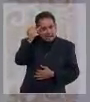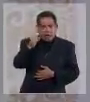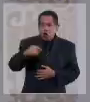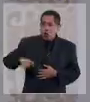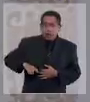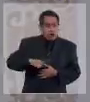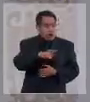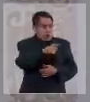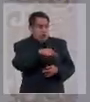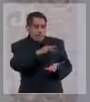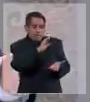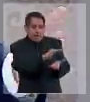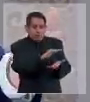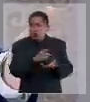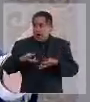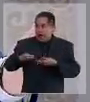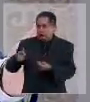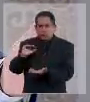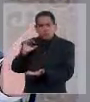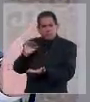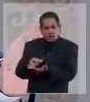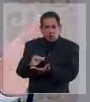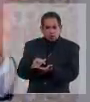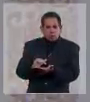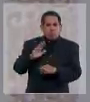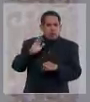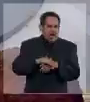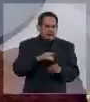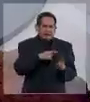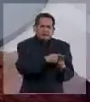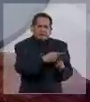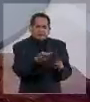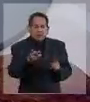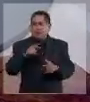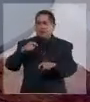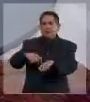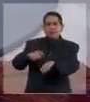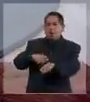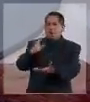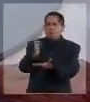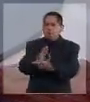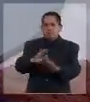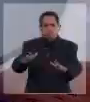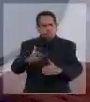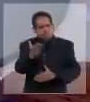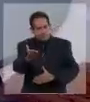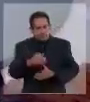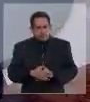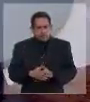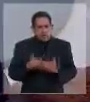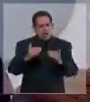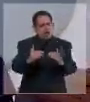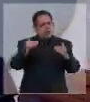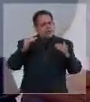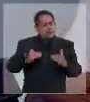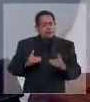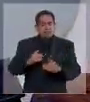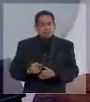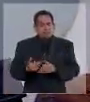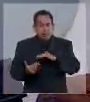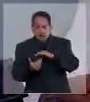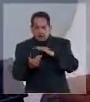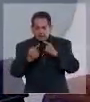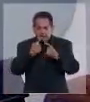gobierno, ampliar la base recaudatoria. Gracias, se terminó su tiempo, bien. Candidato Rodríguez Calderón. Toca ahora esta primera mesa